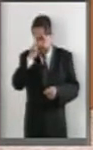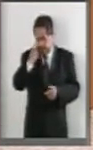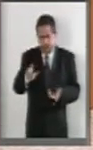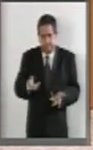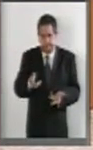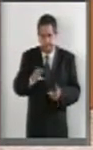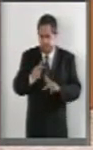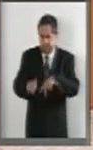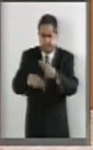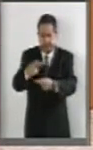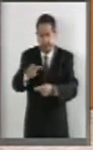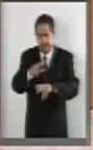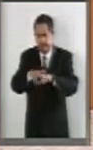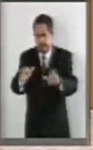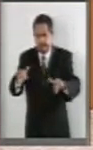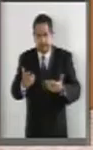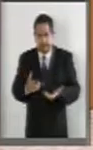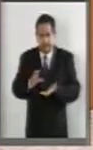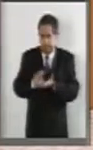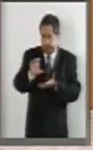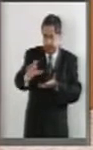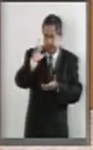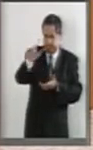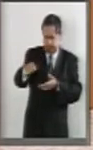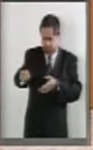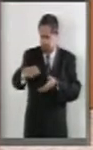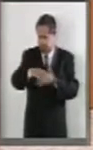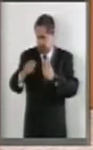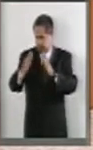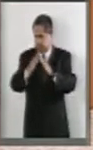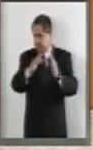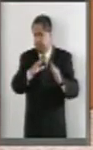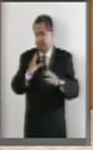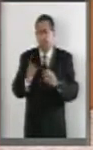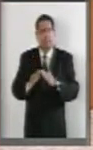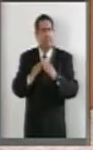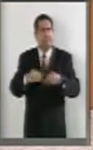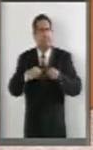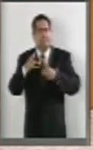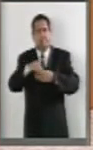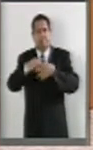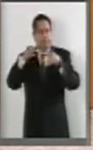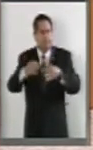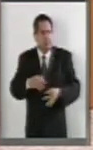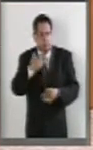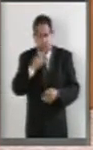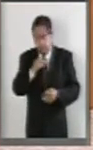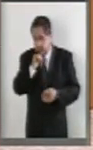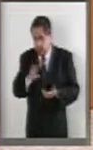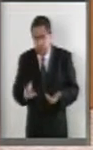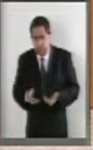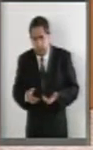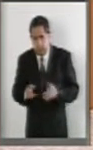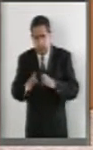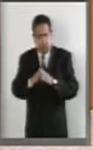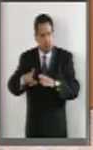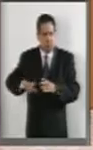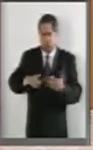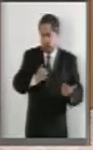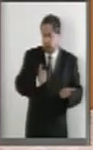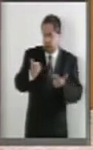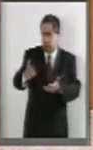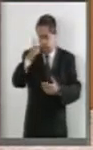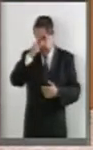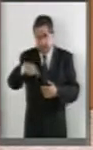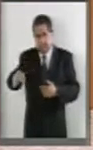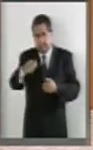tienen acceso a poder tener una vivienda en función de lo que da el Estado como parte